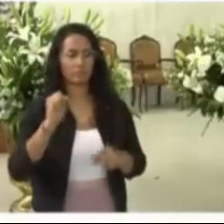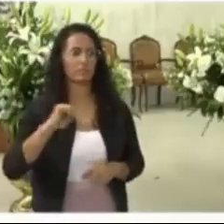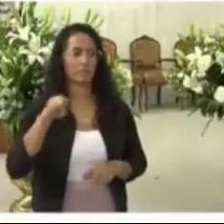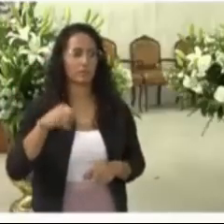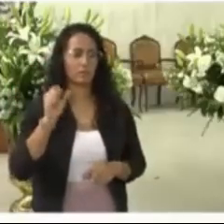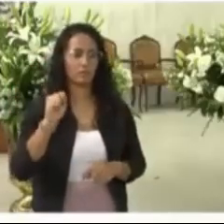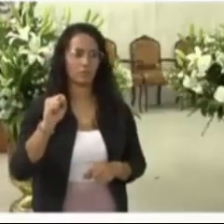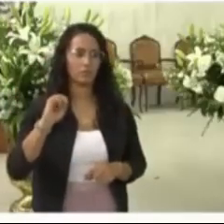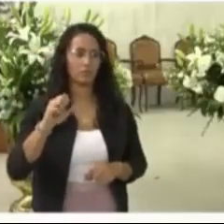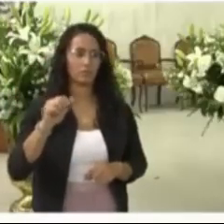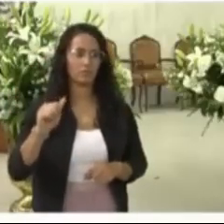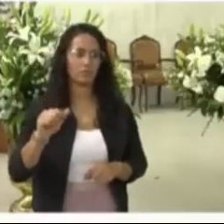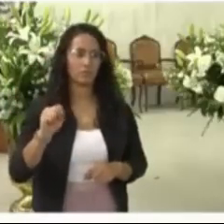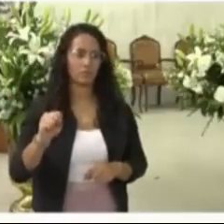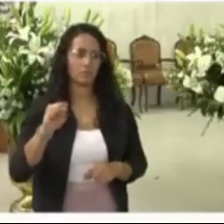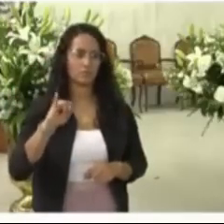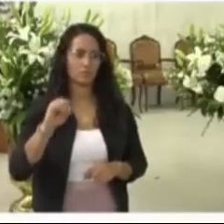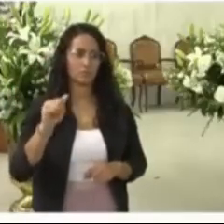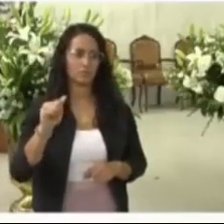si parecida,